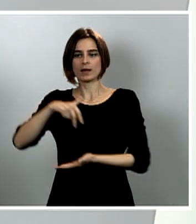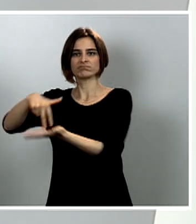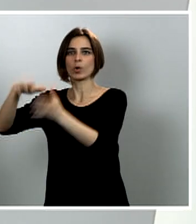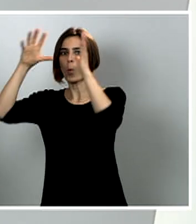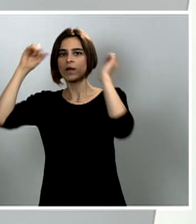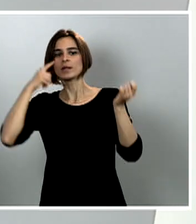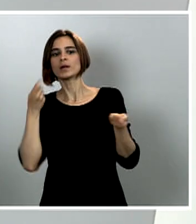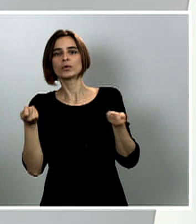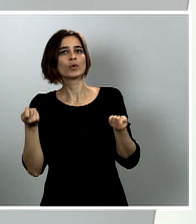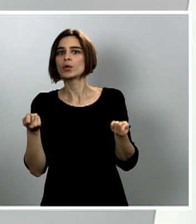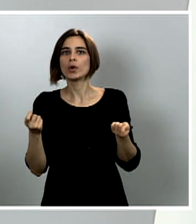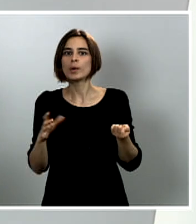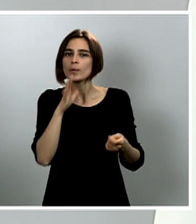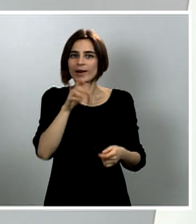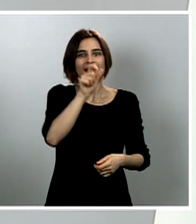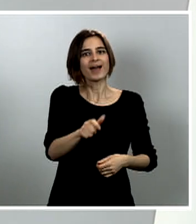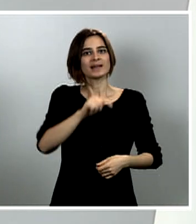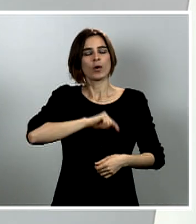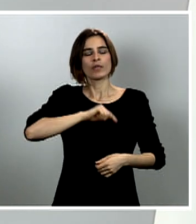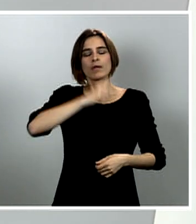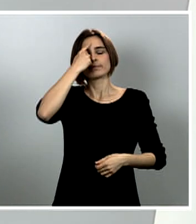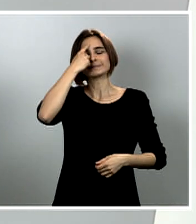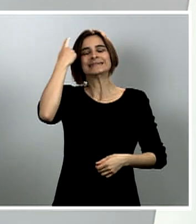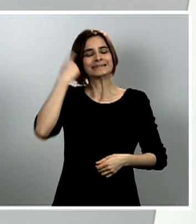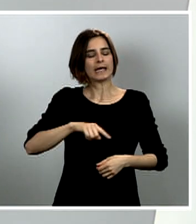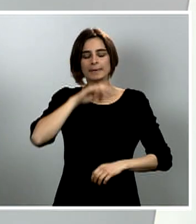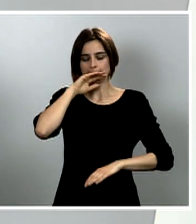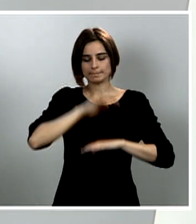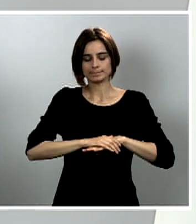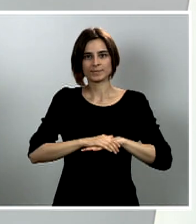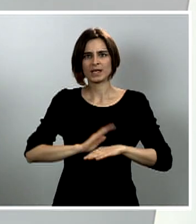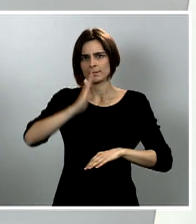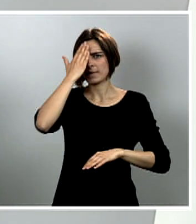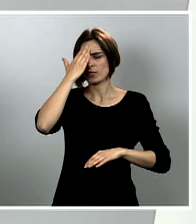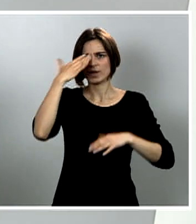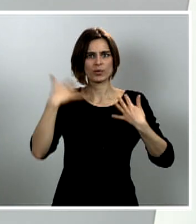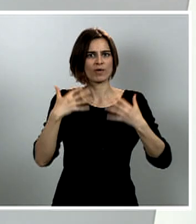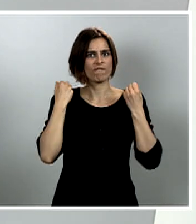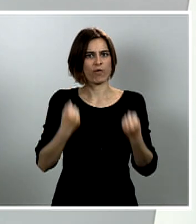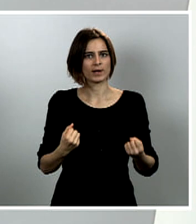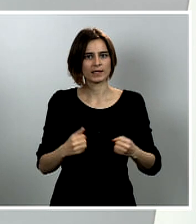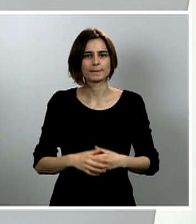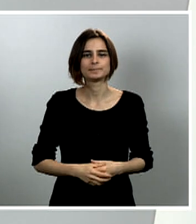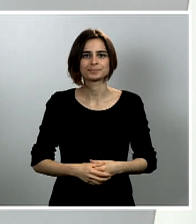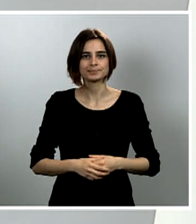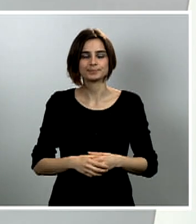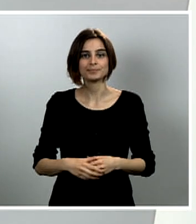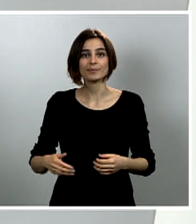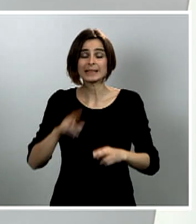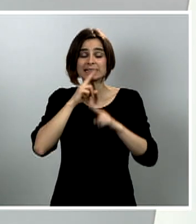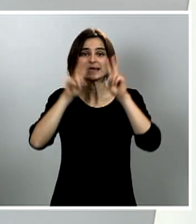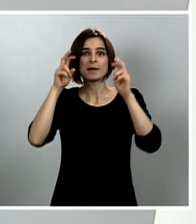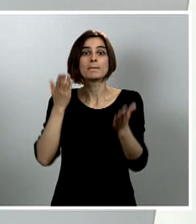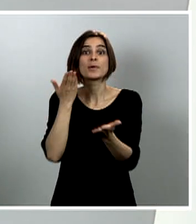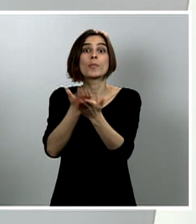gente está muy concienciada y tiene un grado de madurez grandísimo. Las propuestas de sanción que hemos puesto podríamos decir que son prácticamente